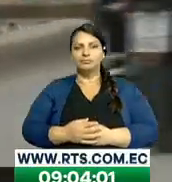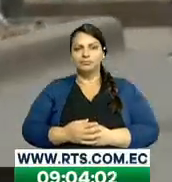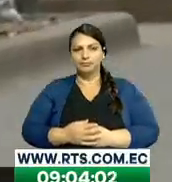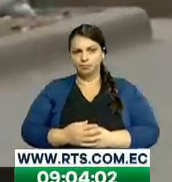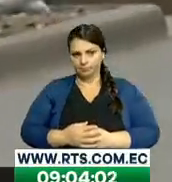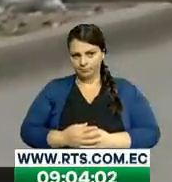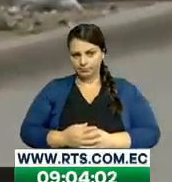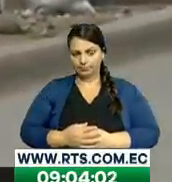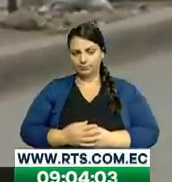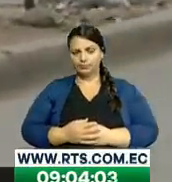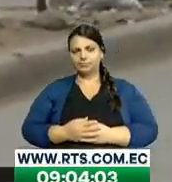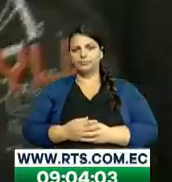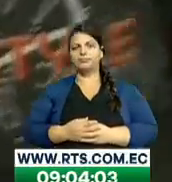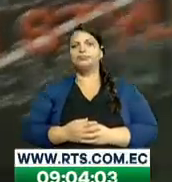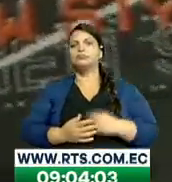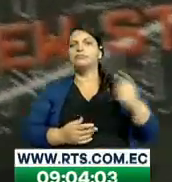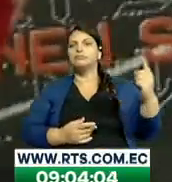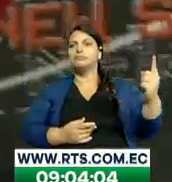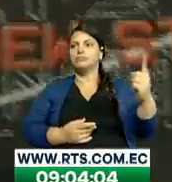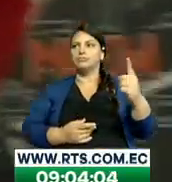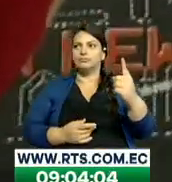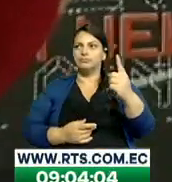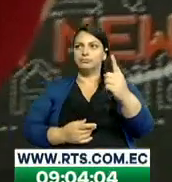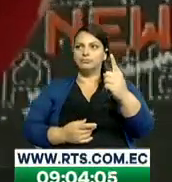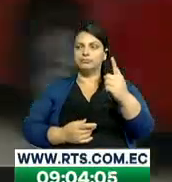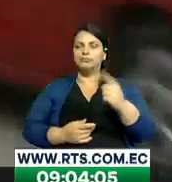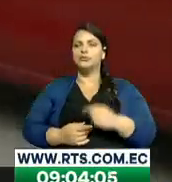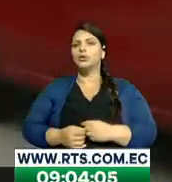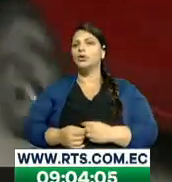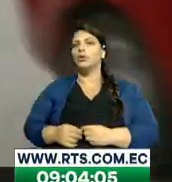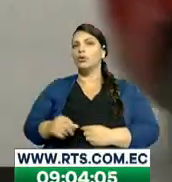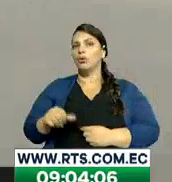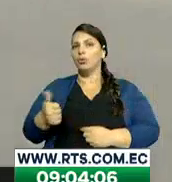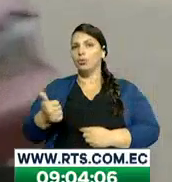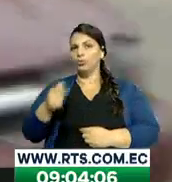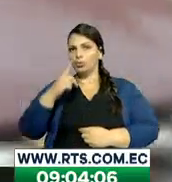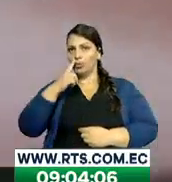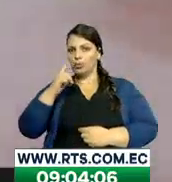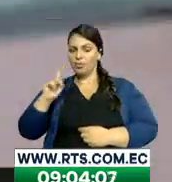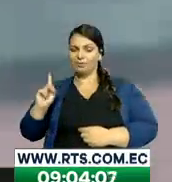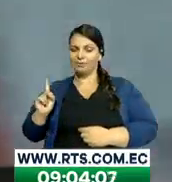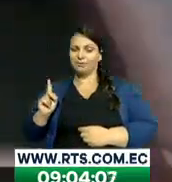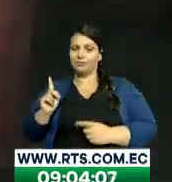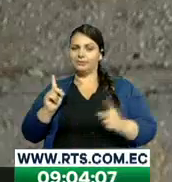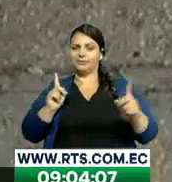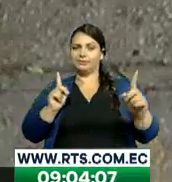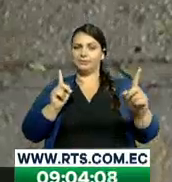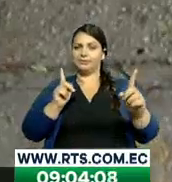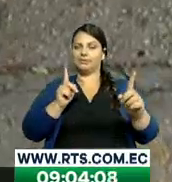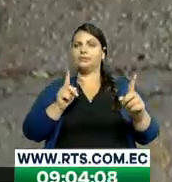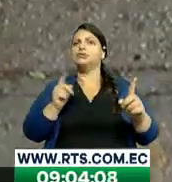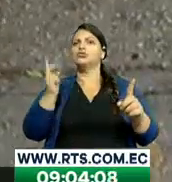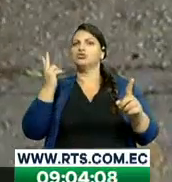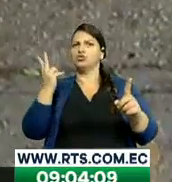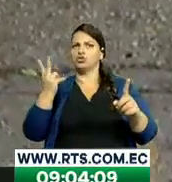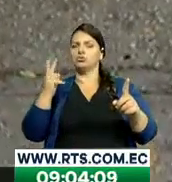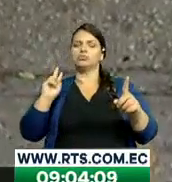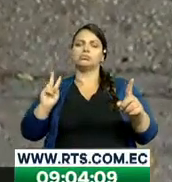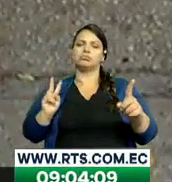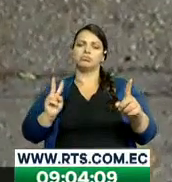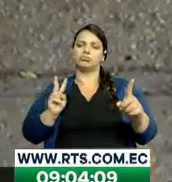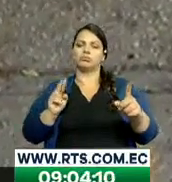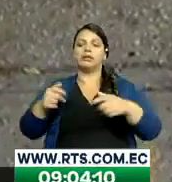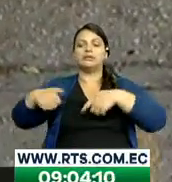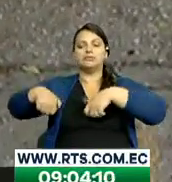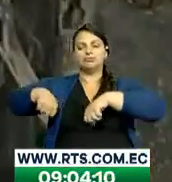7, norte de Guayaquil. Este hombre, quien salió de su casa para dirigirse al trabajo, fue interceptado por dos sujetos a bordo de